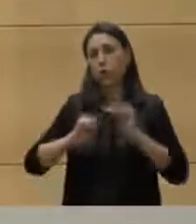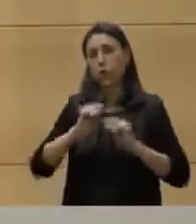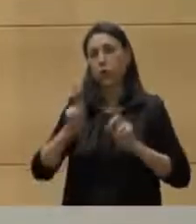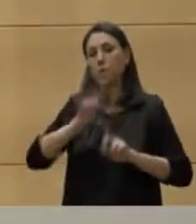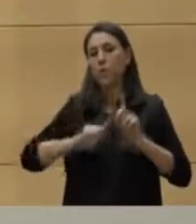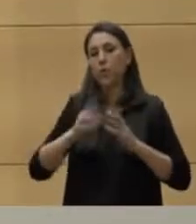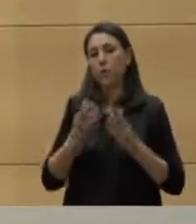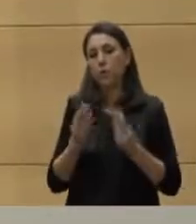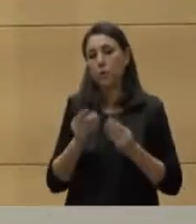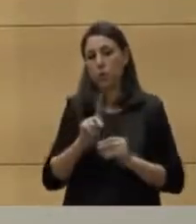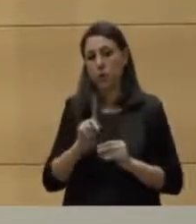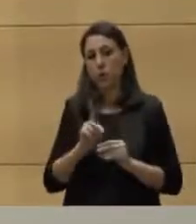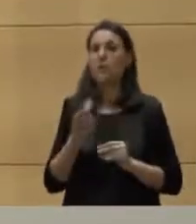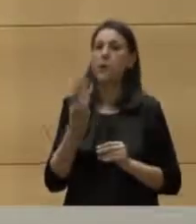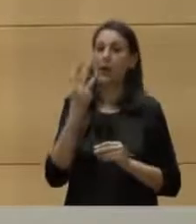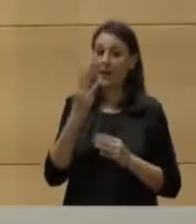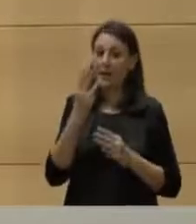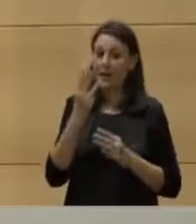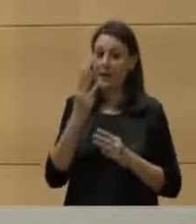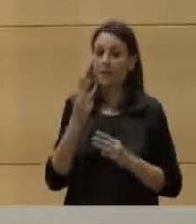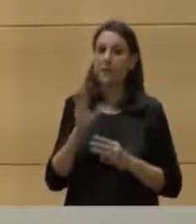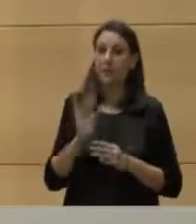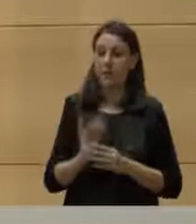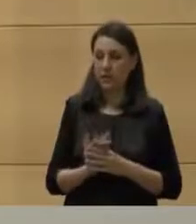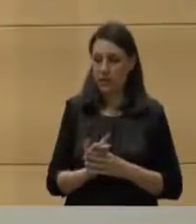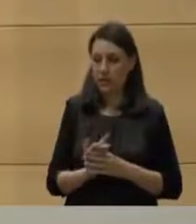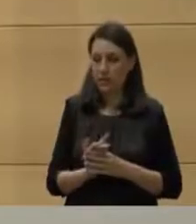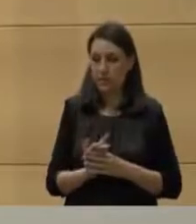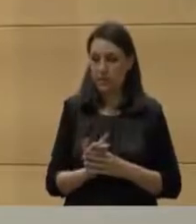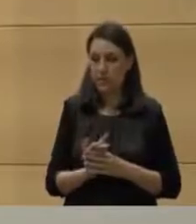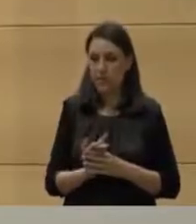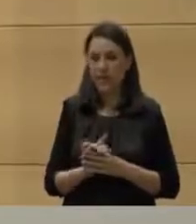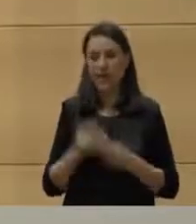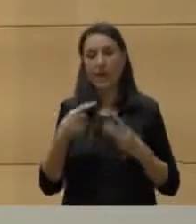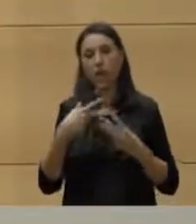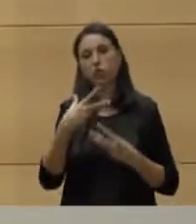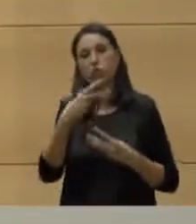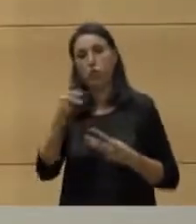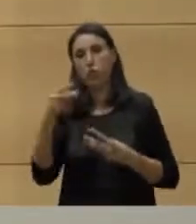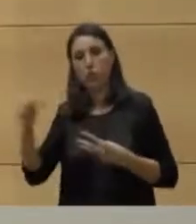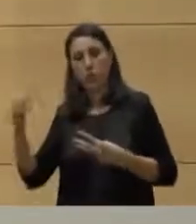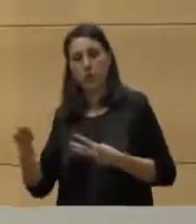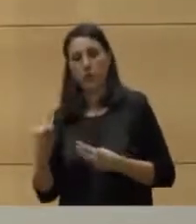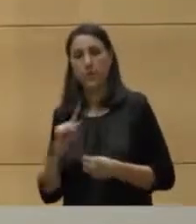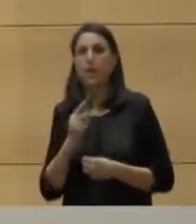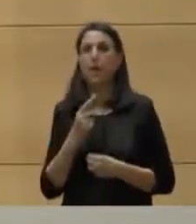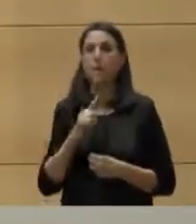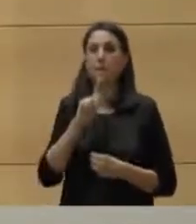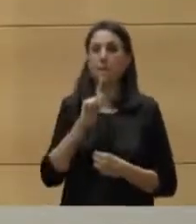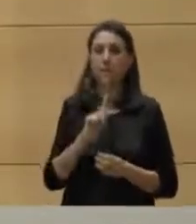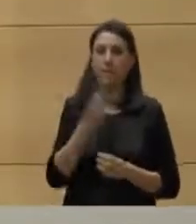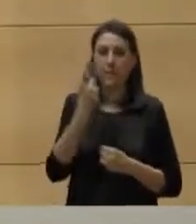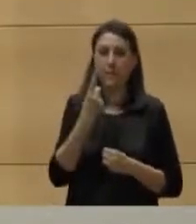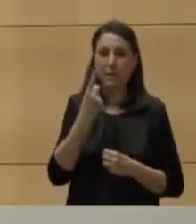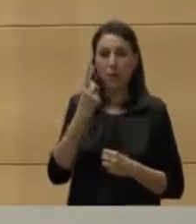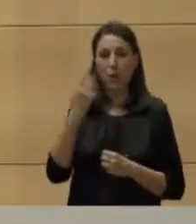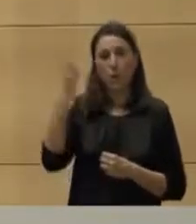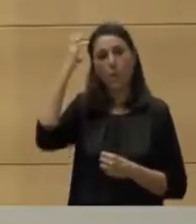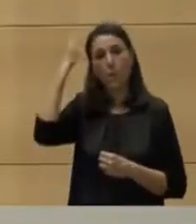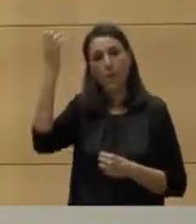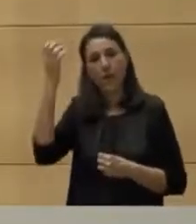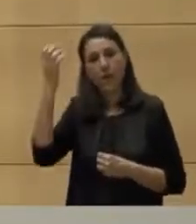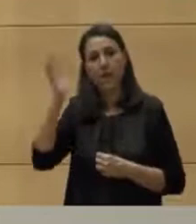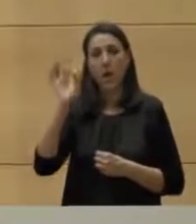que en absoluto resolvió. Los hibernó. El primero, la forma de Estado, monarquía o